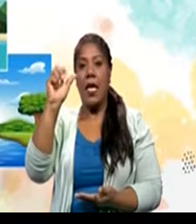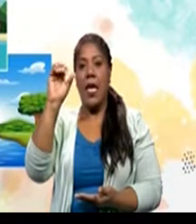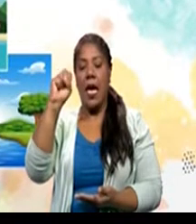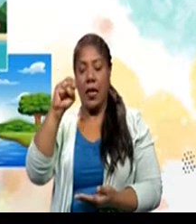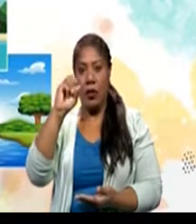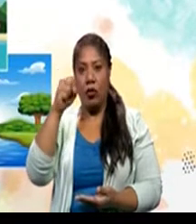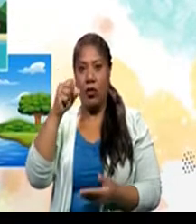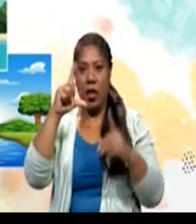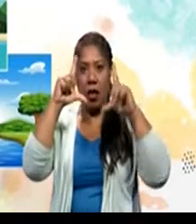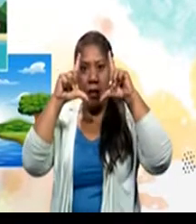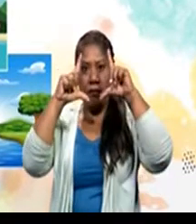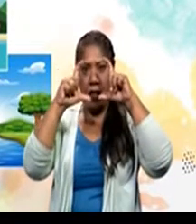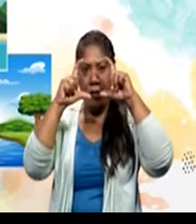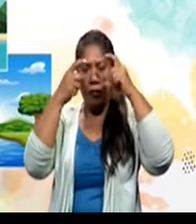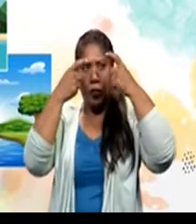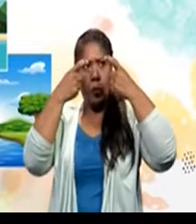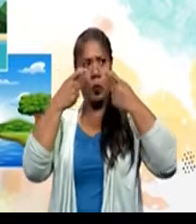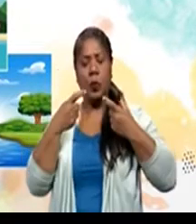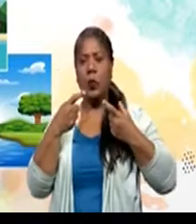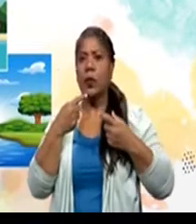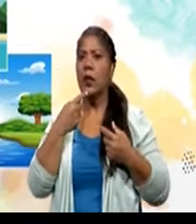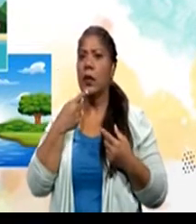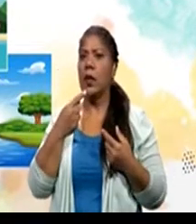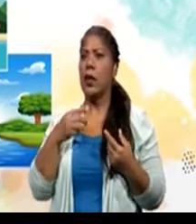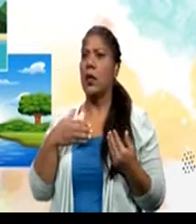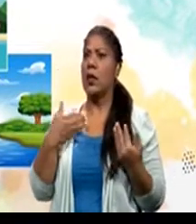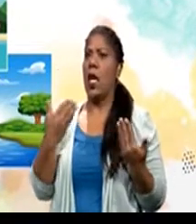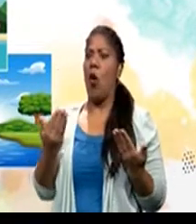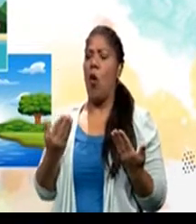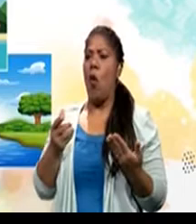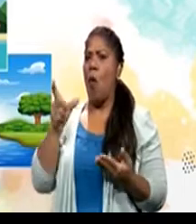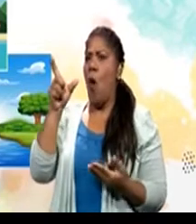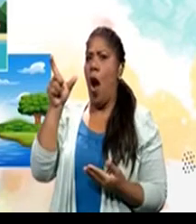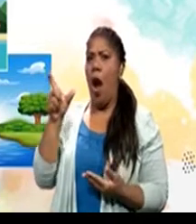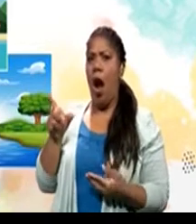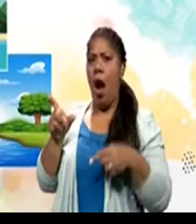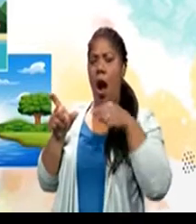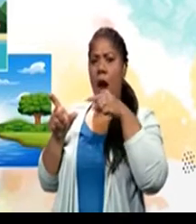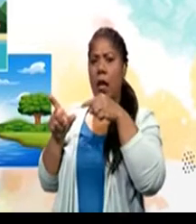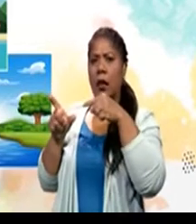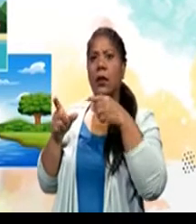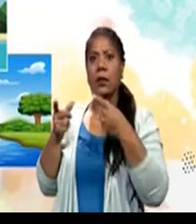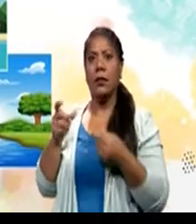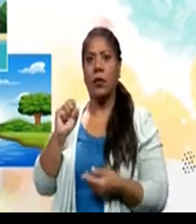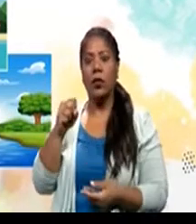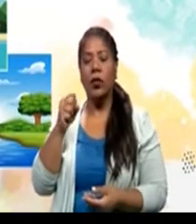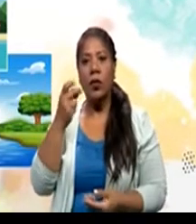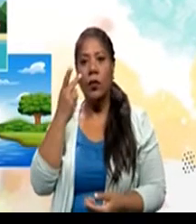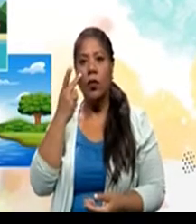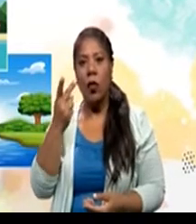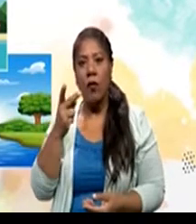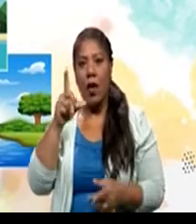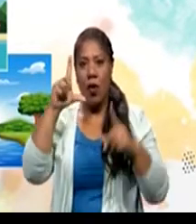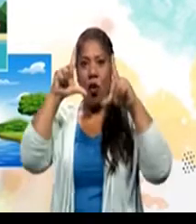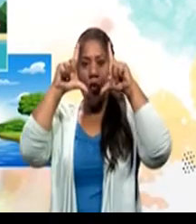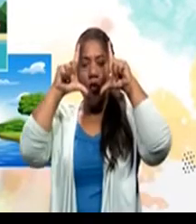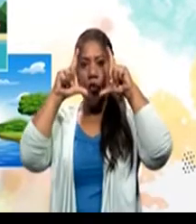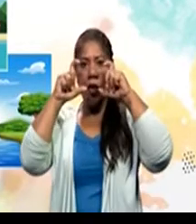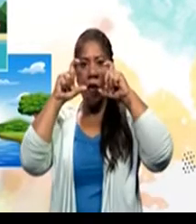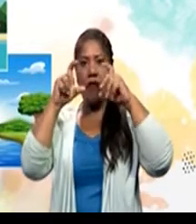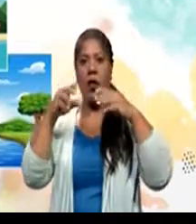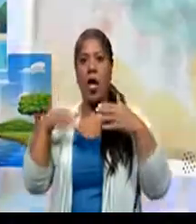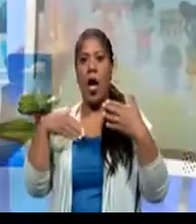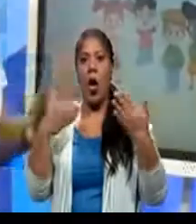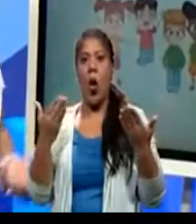cualidades físicas y morales de una persona. Aquí nosotros vamos a ver ¿cómo es la